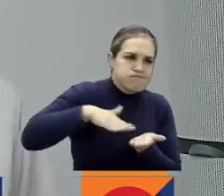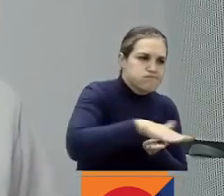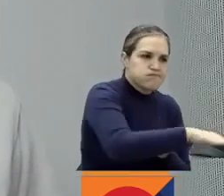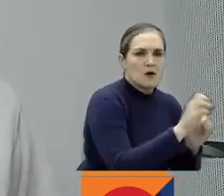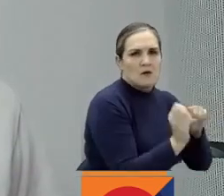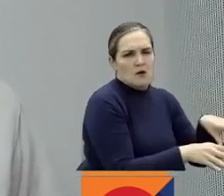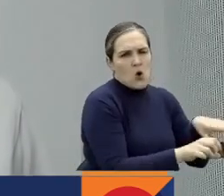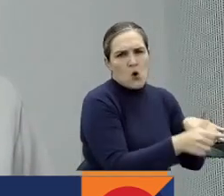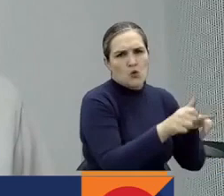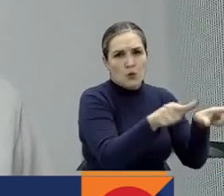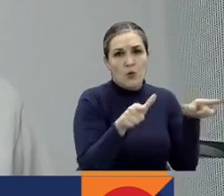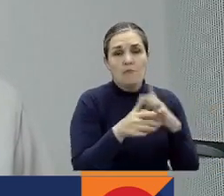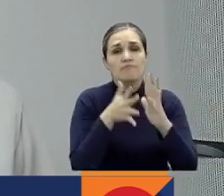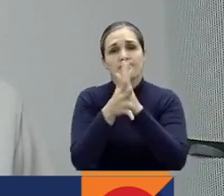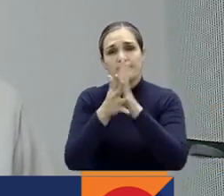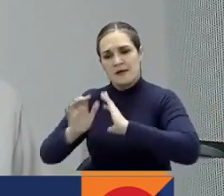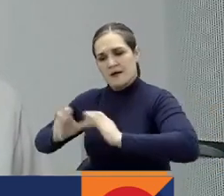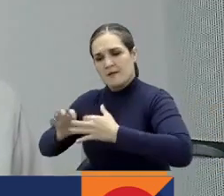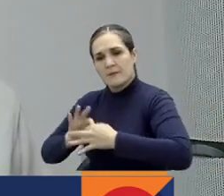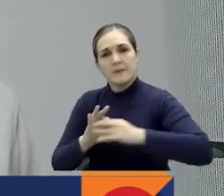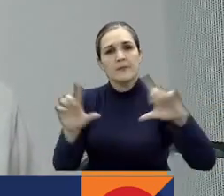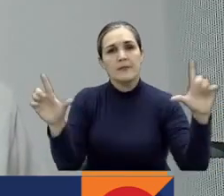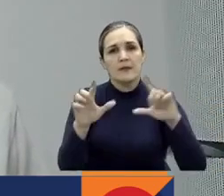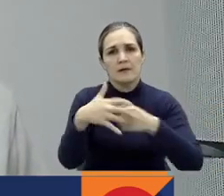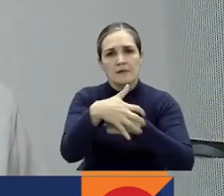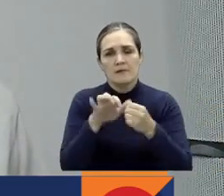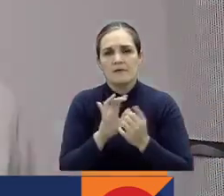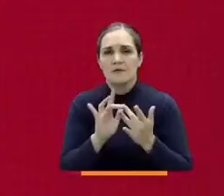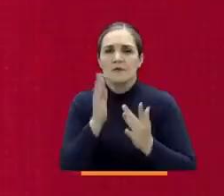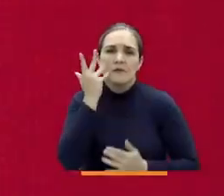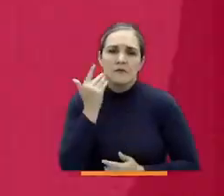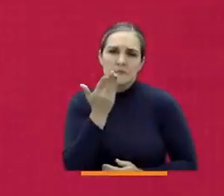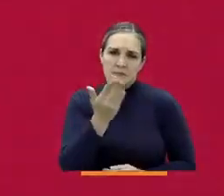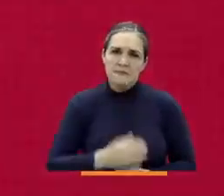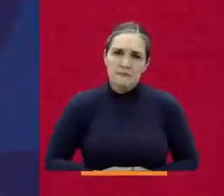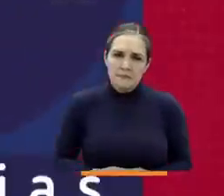y RTBC Noticias, conectados 24/7.